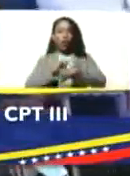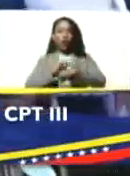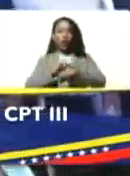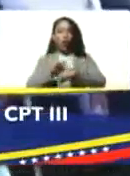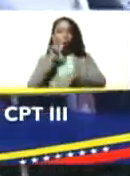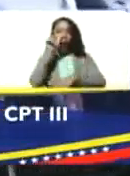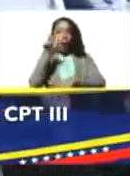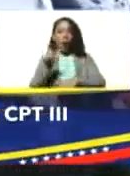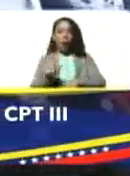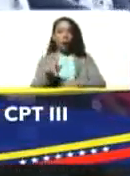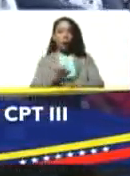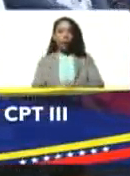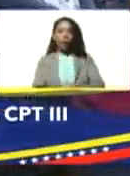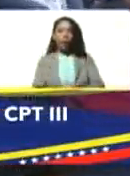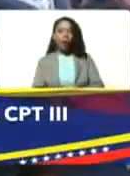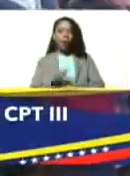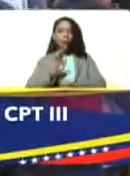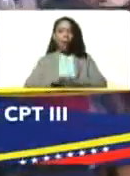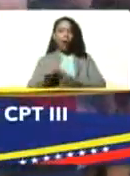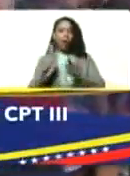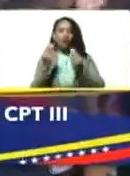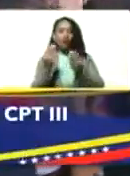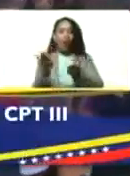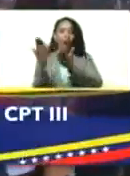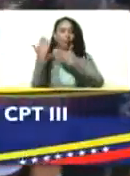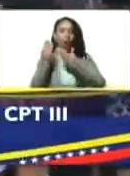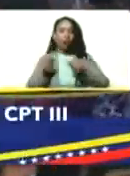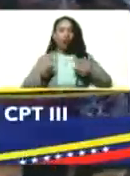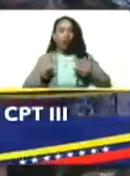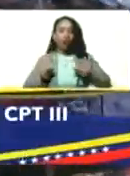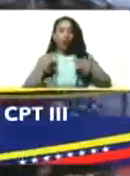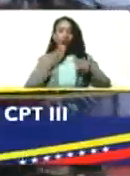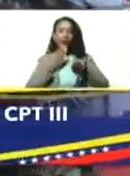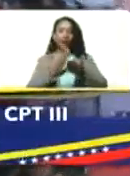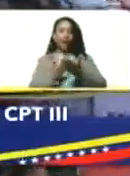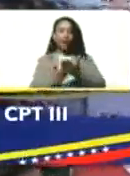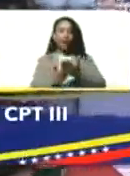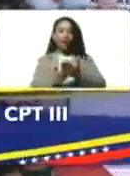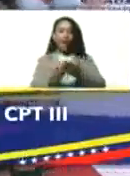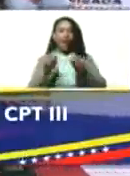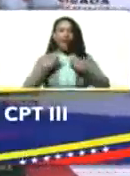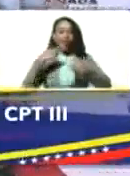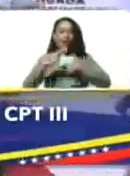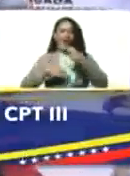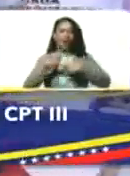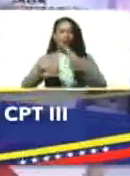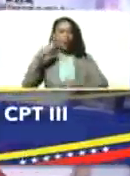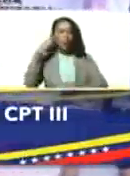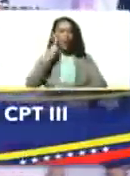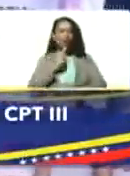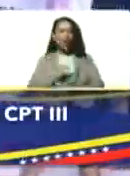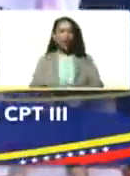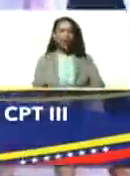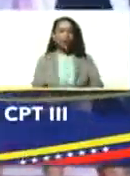Jesús Osticochea, por todo el apoyo brindado. Muchísimas gracias. ¡Que viva la revolución bolivariana!